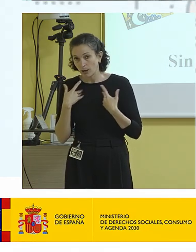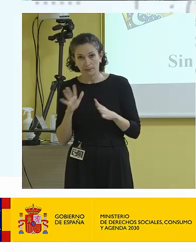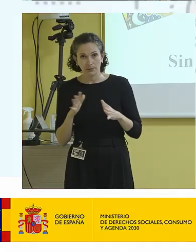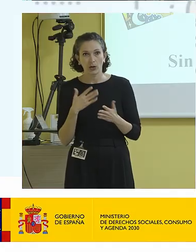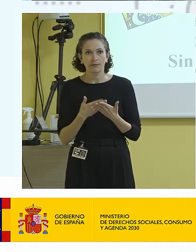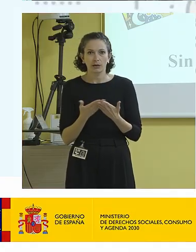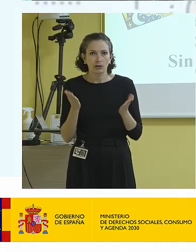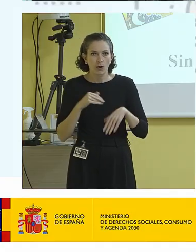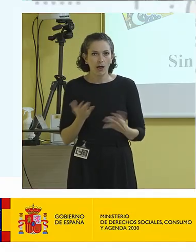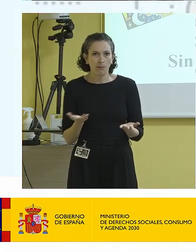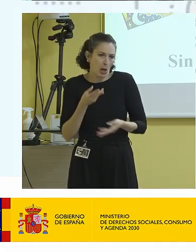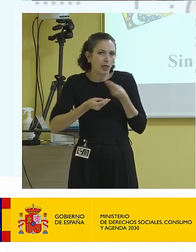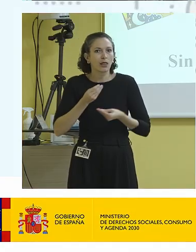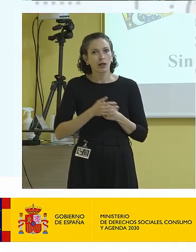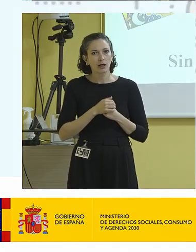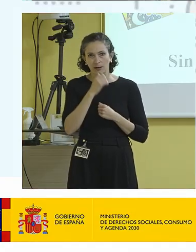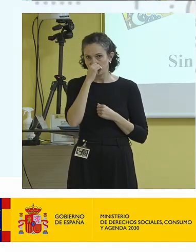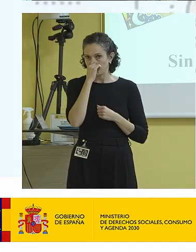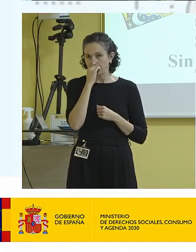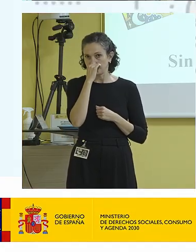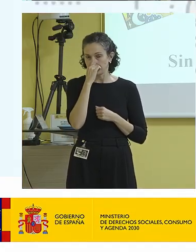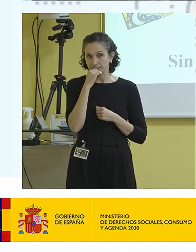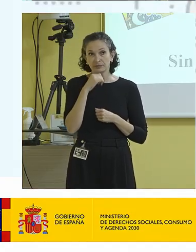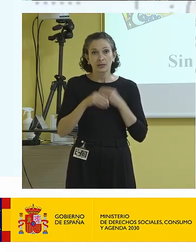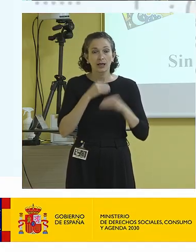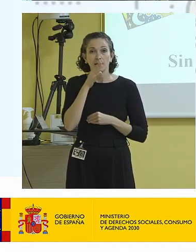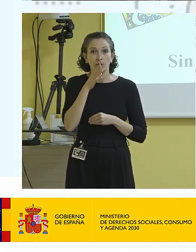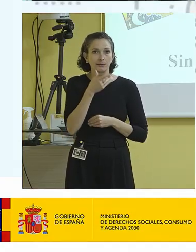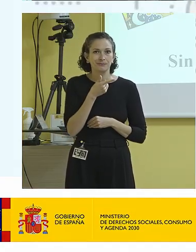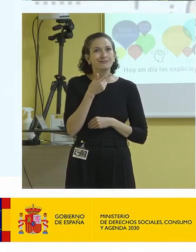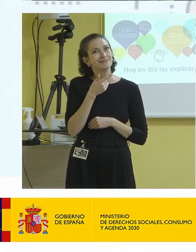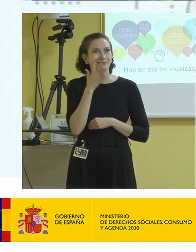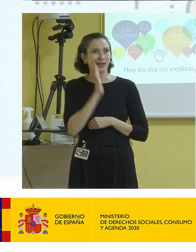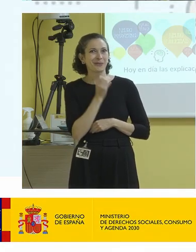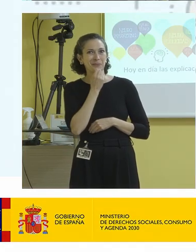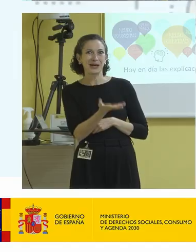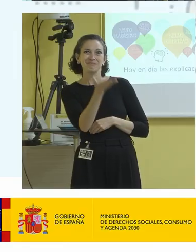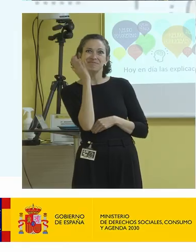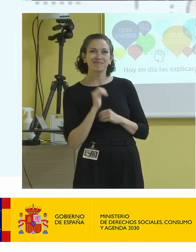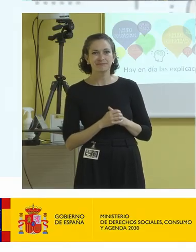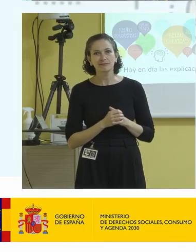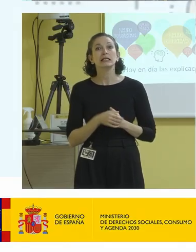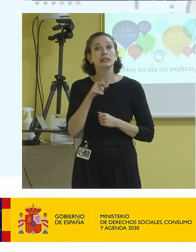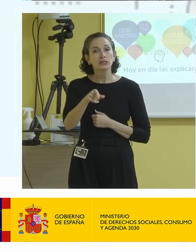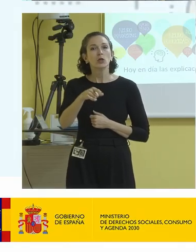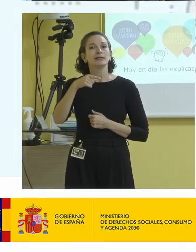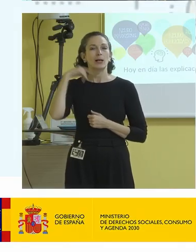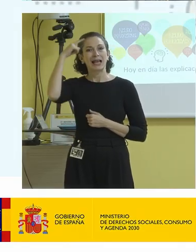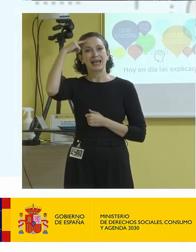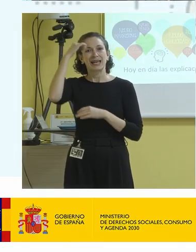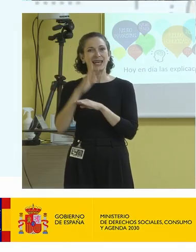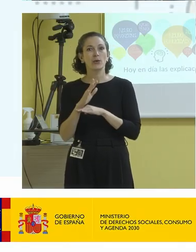evidencia, pero se hacía. Se hacía porque literalmente sonaba bien, claro. Ese es el problema de los neuromitos,